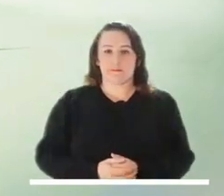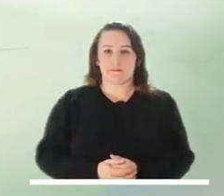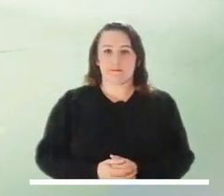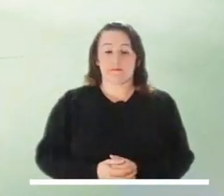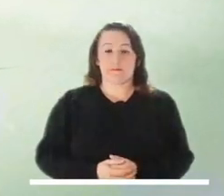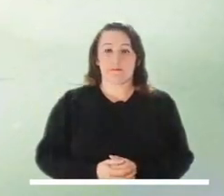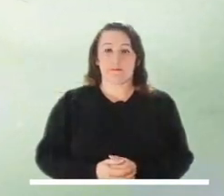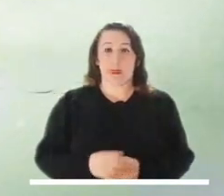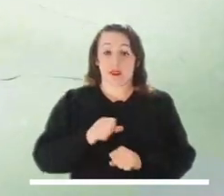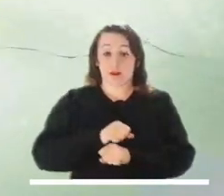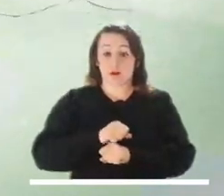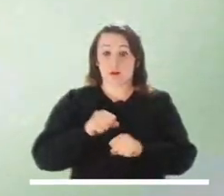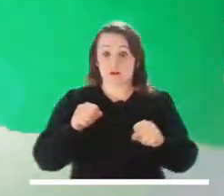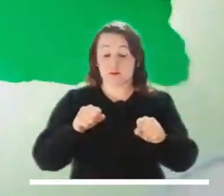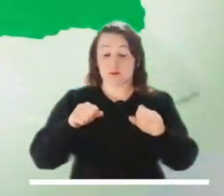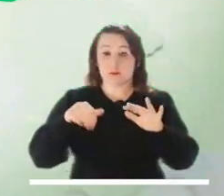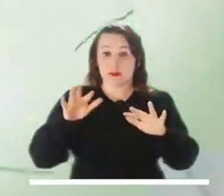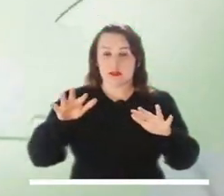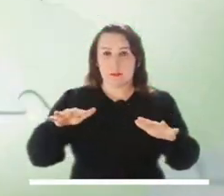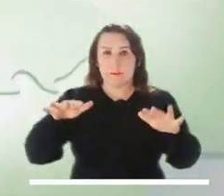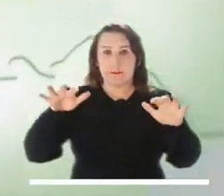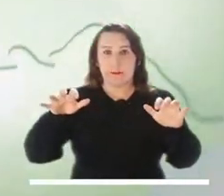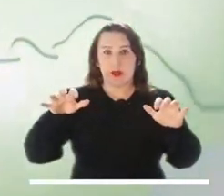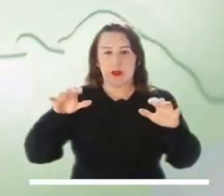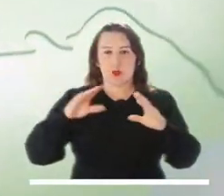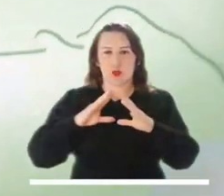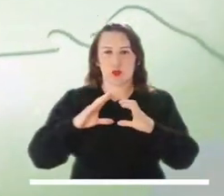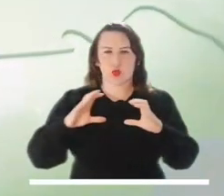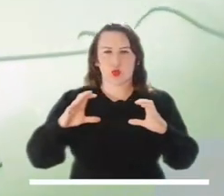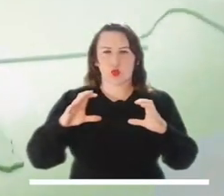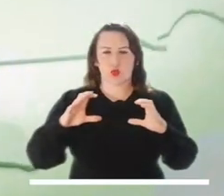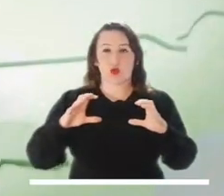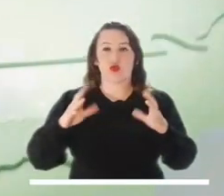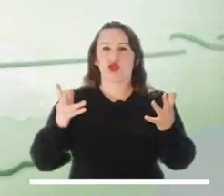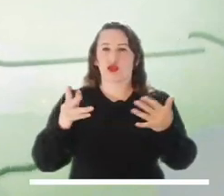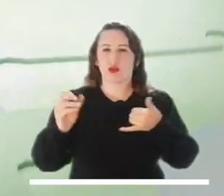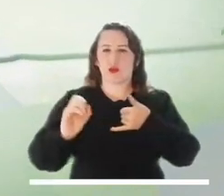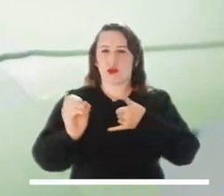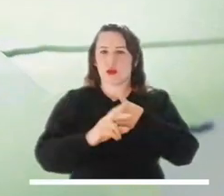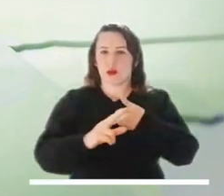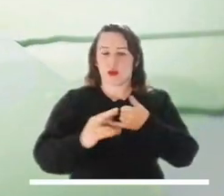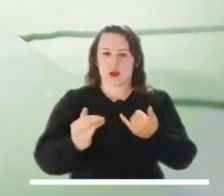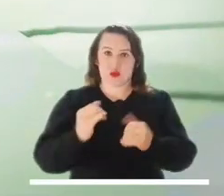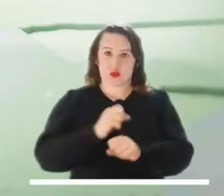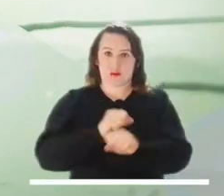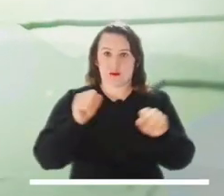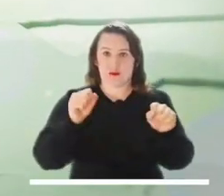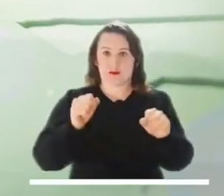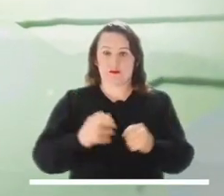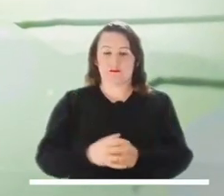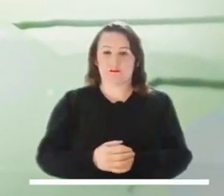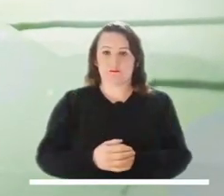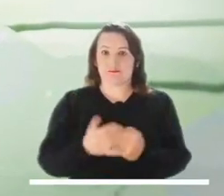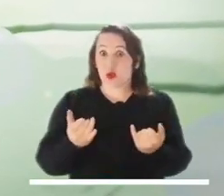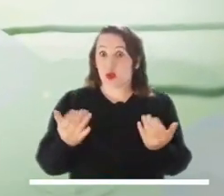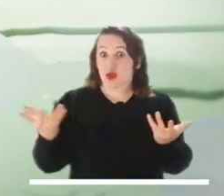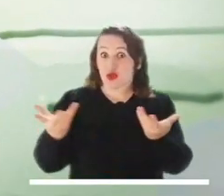seco. Una mañana mayormente seca y seminublada promete la Orinoquía durante las primeras horas del